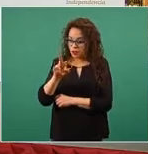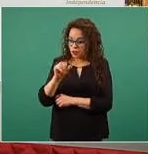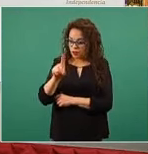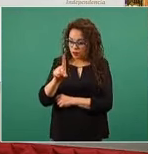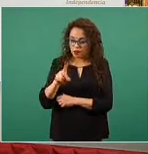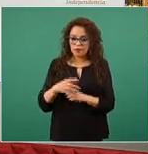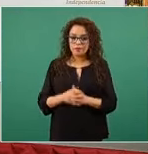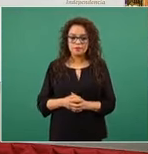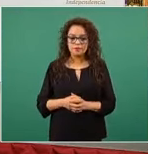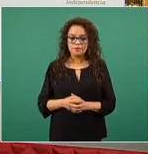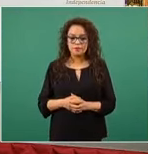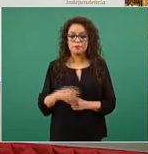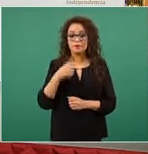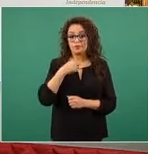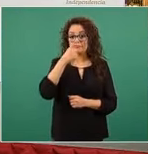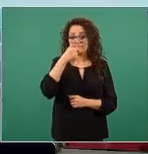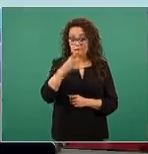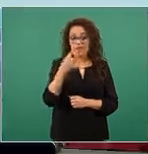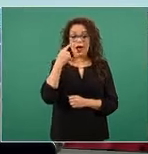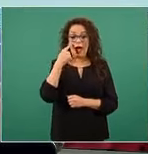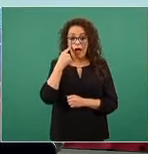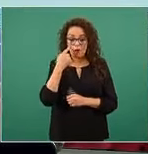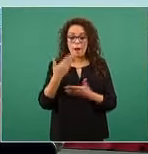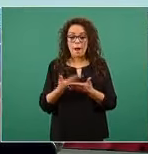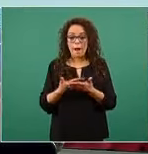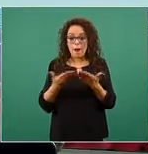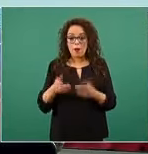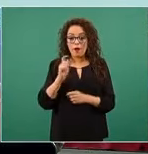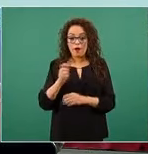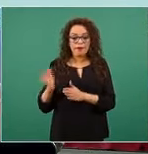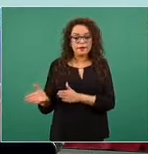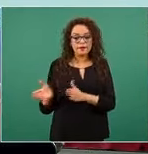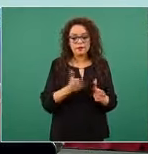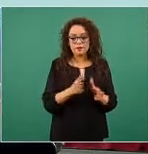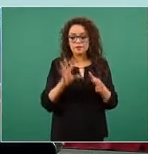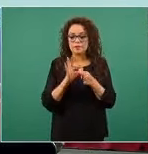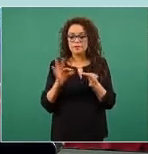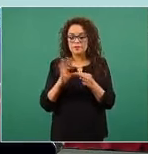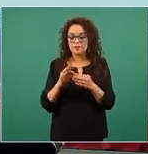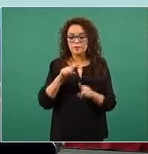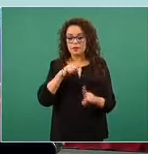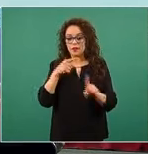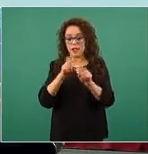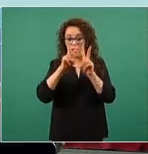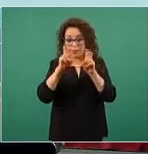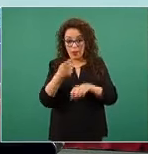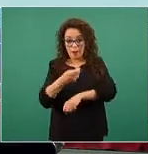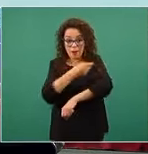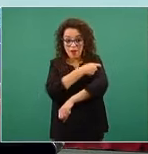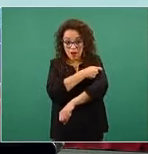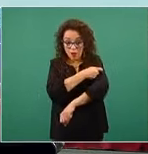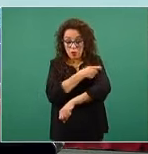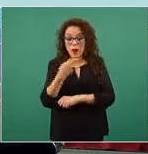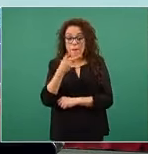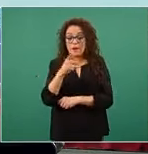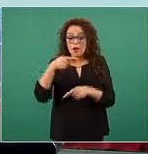Marco el alto para comentar ahora sobre otro elemento de vacunación que inició